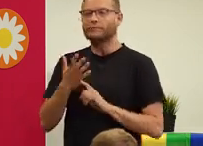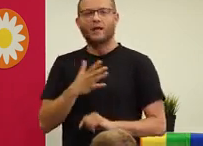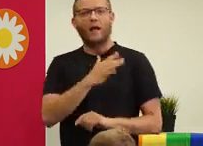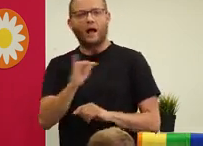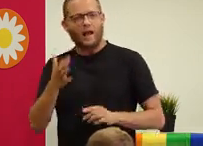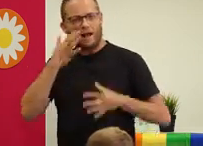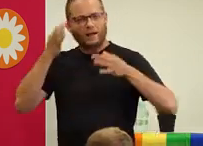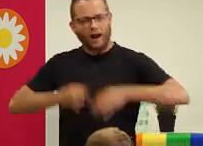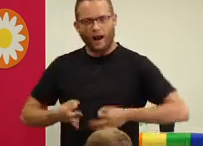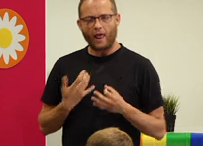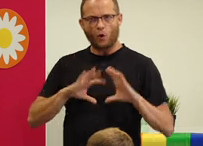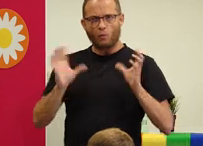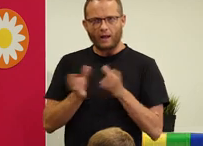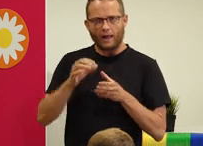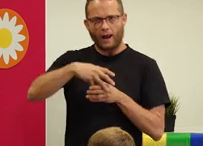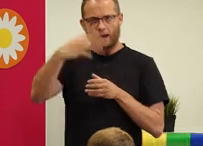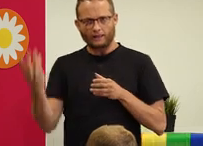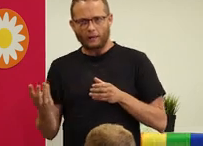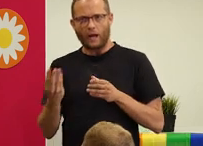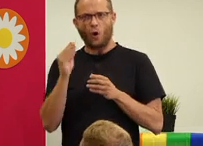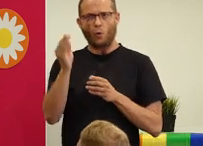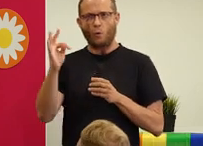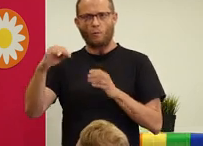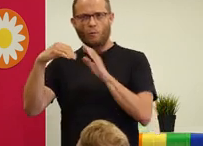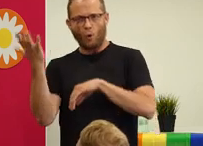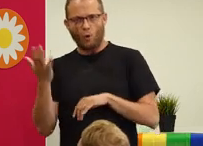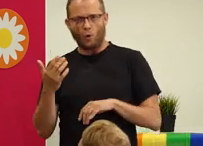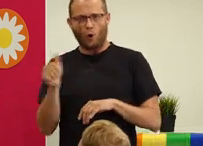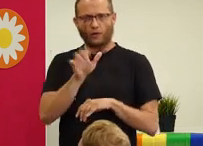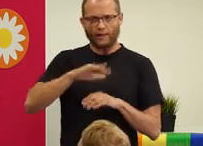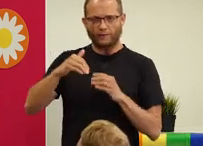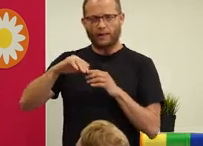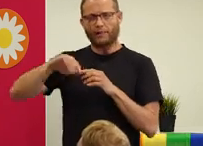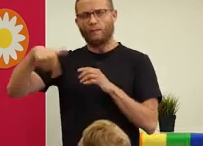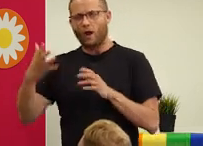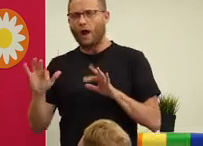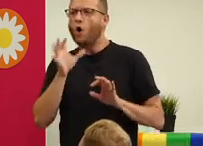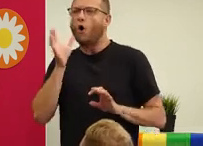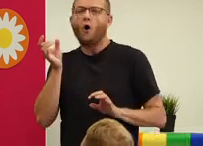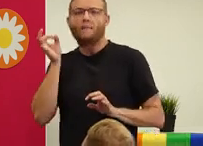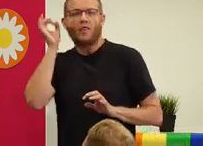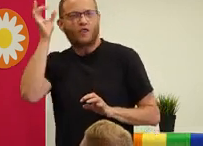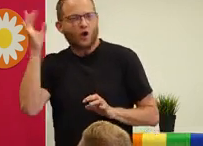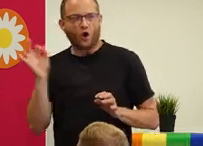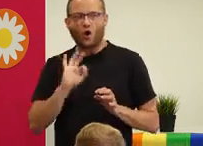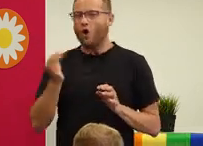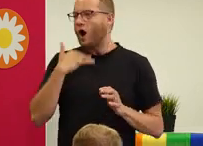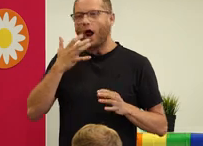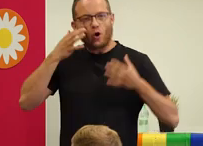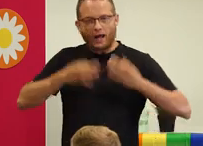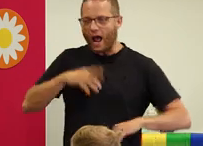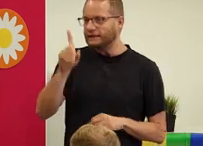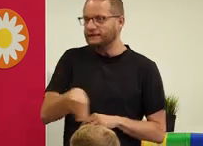¿Existe realmente una comunidad LGTBIQA+ más allá de Occidente? ¿O es una invención? ¿Es real, no